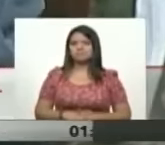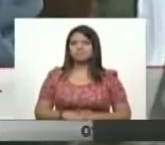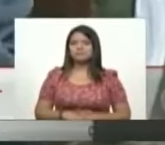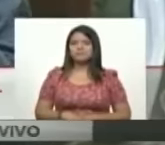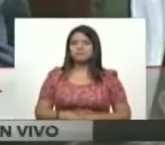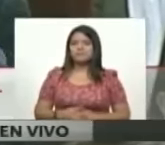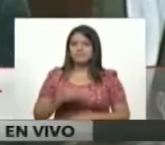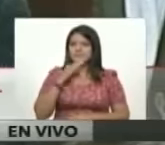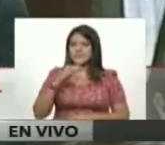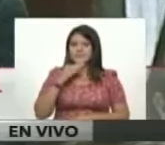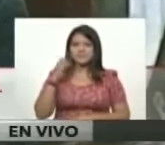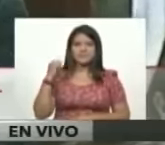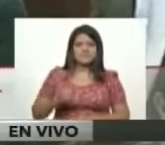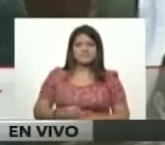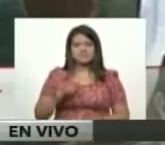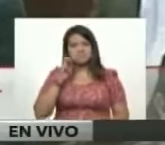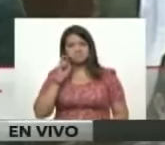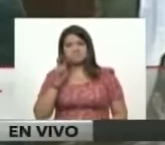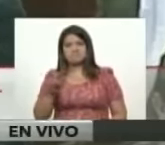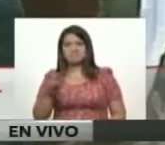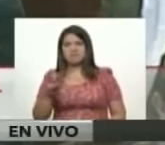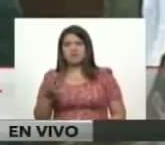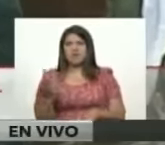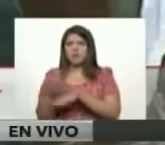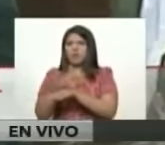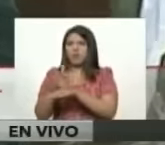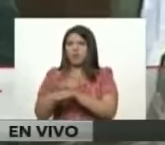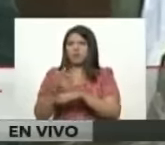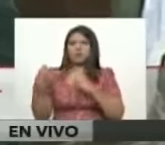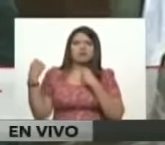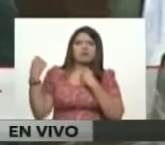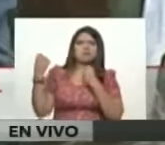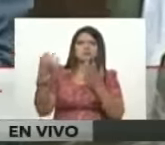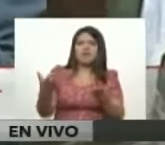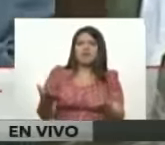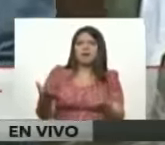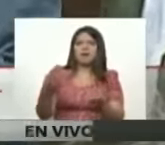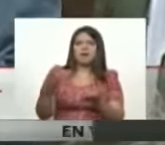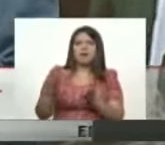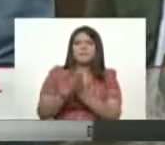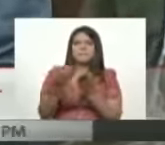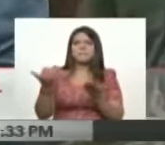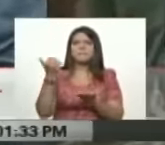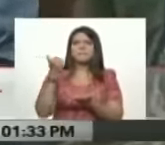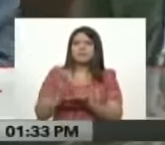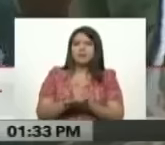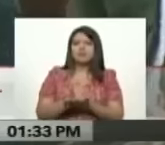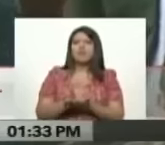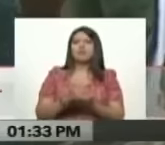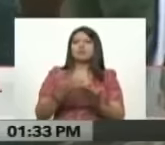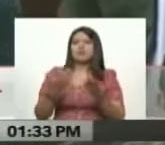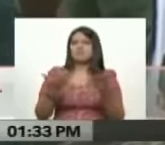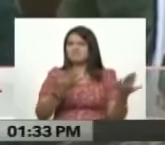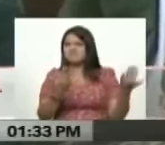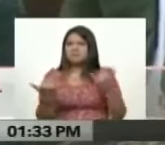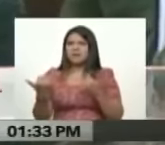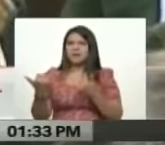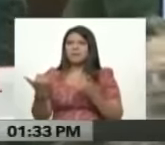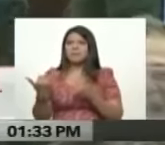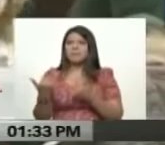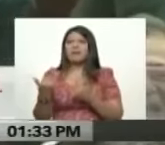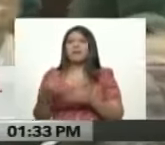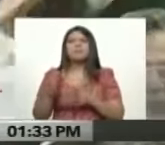Indignante es tener un ejecutivo que entrega pasaporte diplomático para que trafiquen con